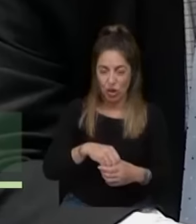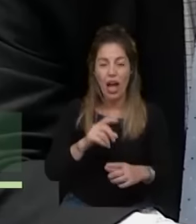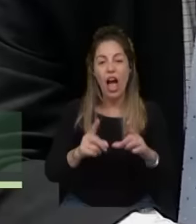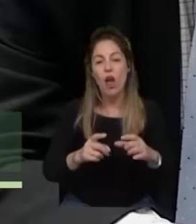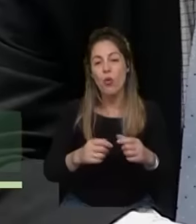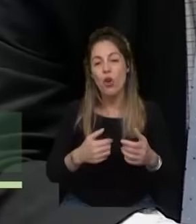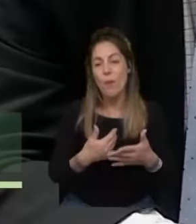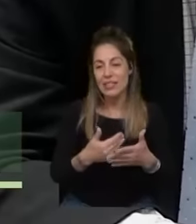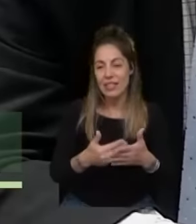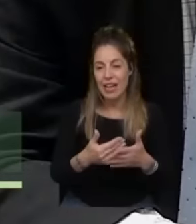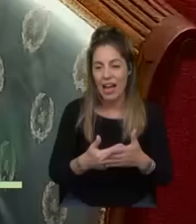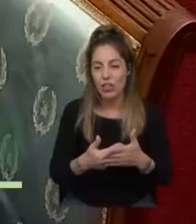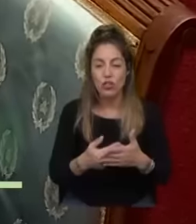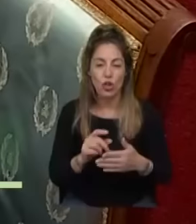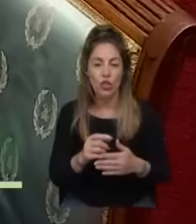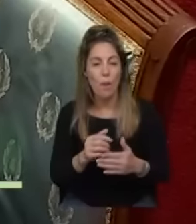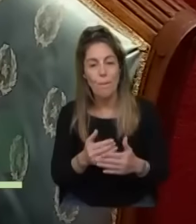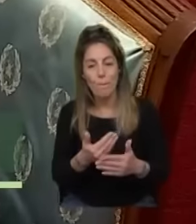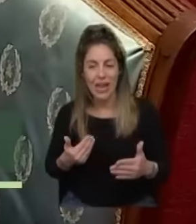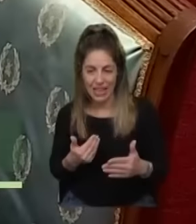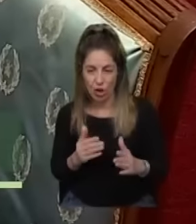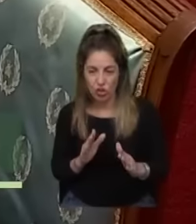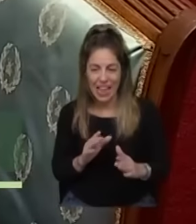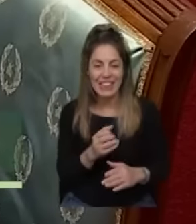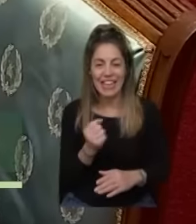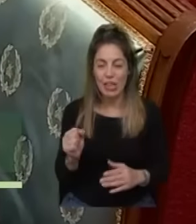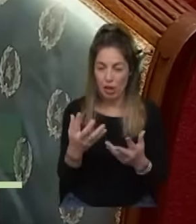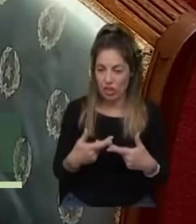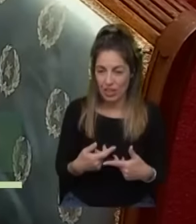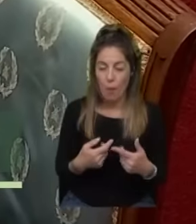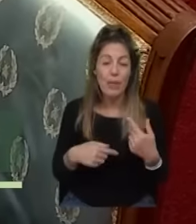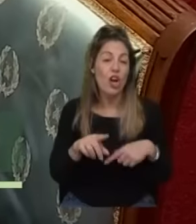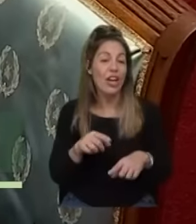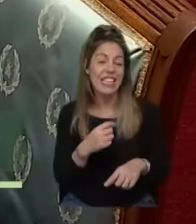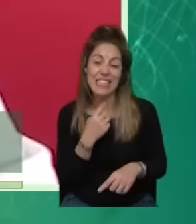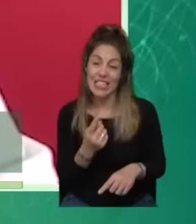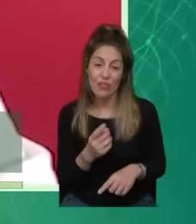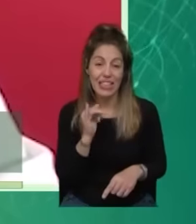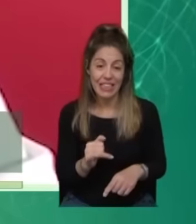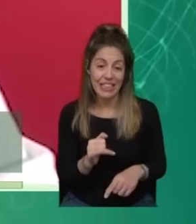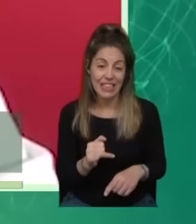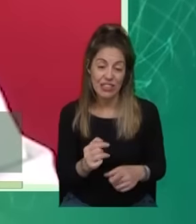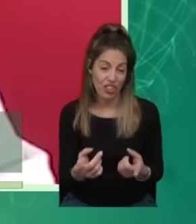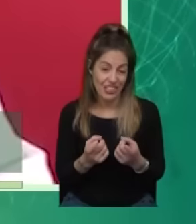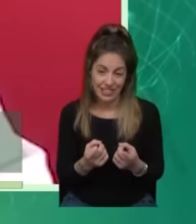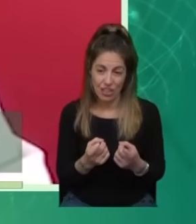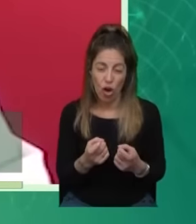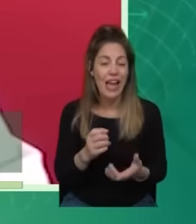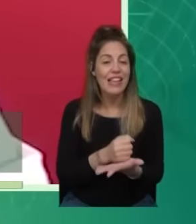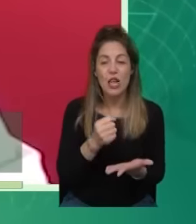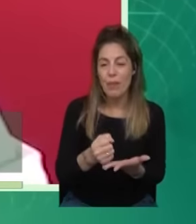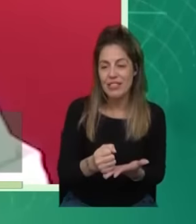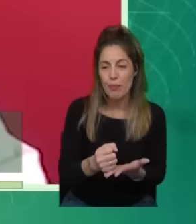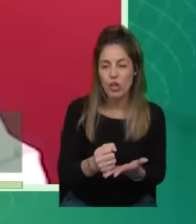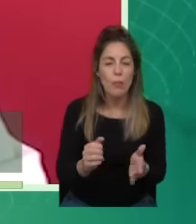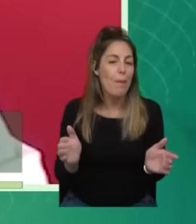afines, otros menos, al crimen organizado, pero que finalmente son útiles e indispensables. Y ese pasaporte, por más pequeño que